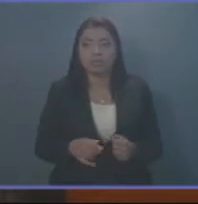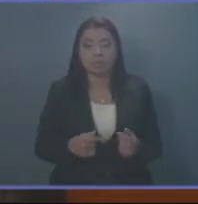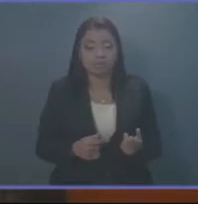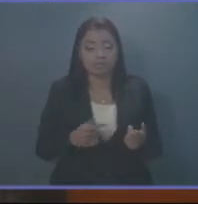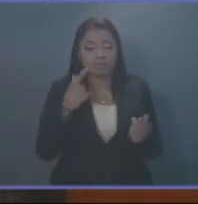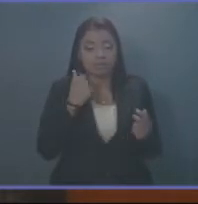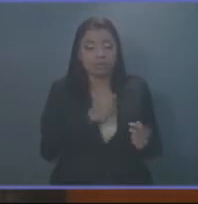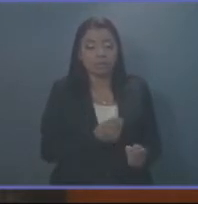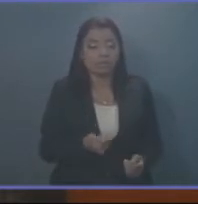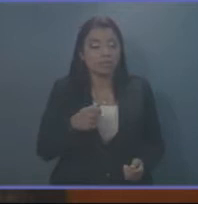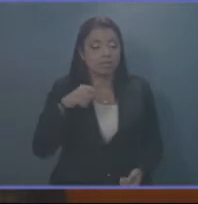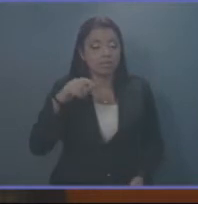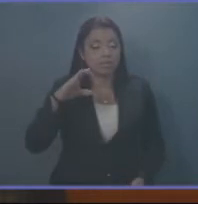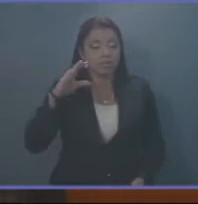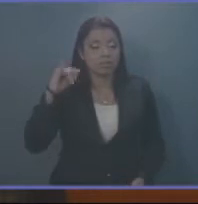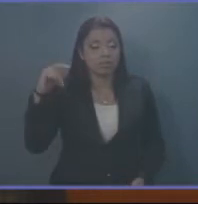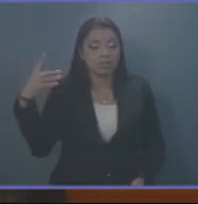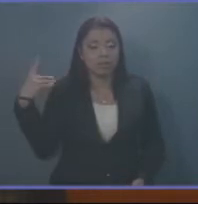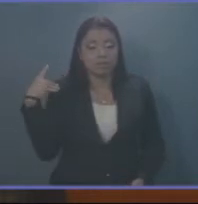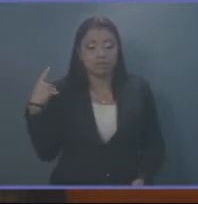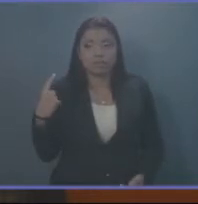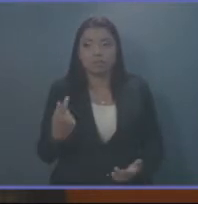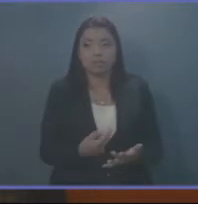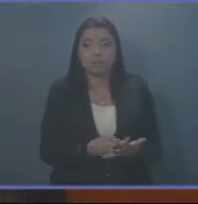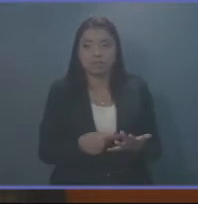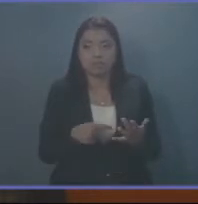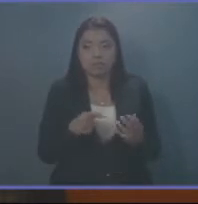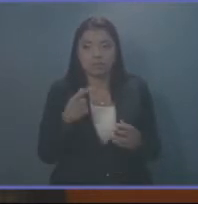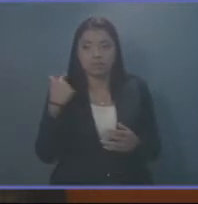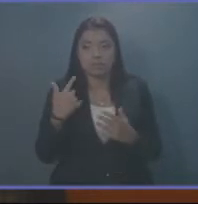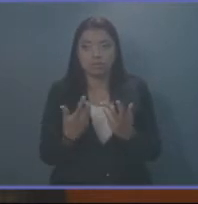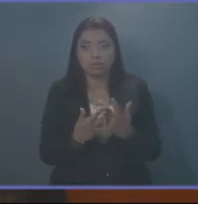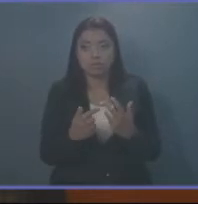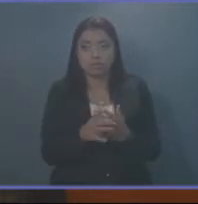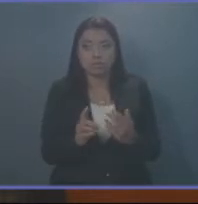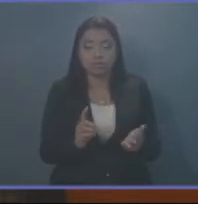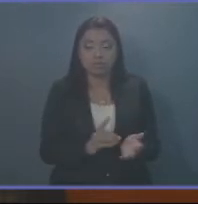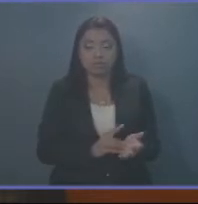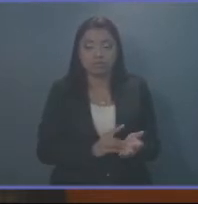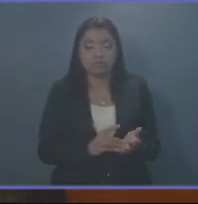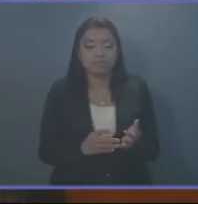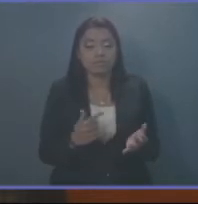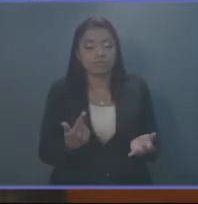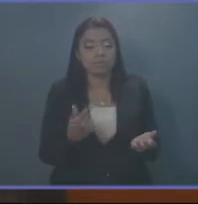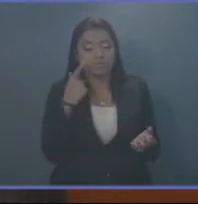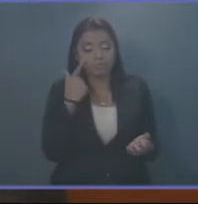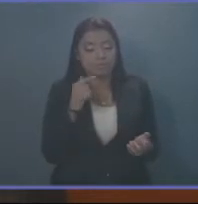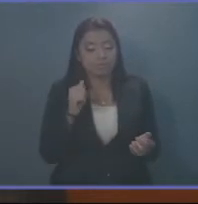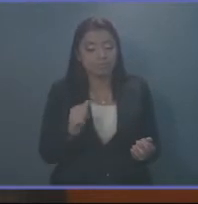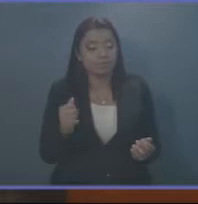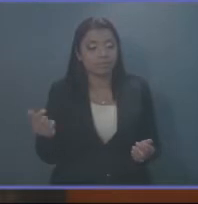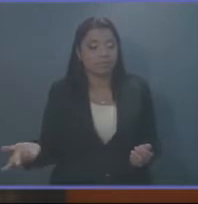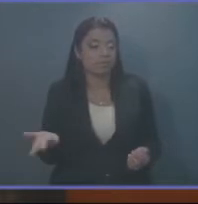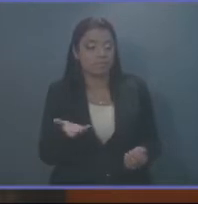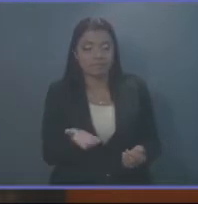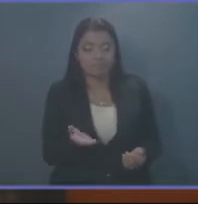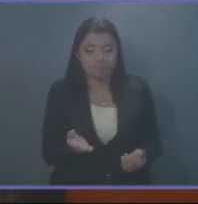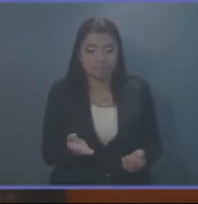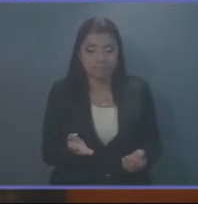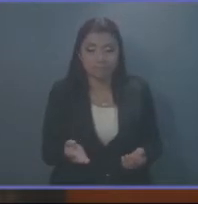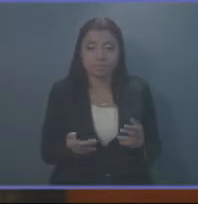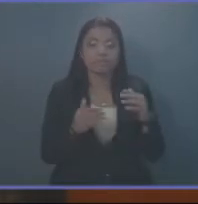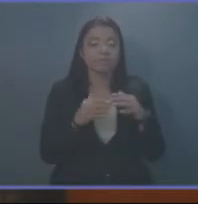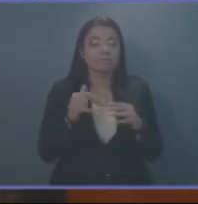La directiva, como ya lo mencionó el colega diputado que me antecedió, pues no